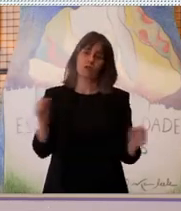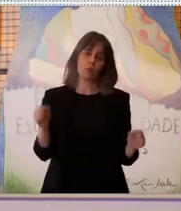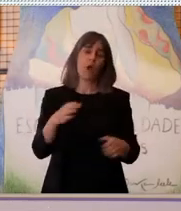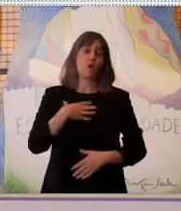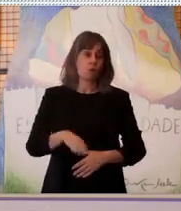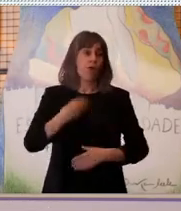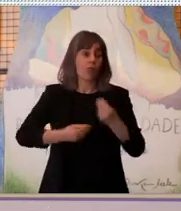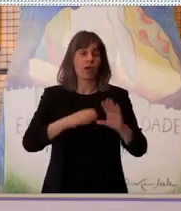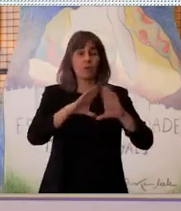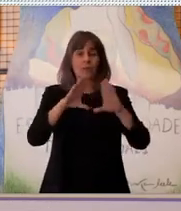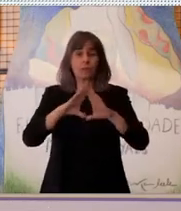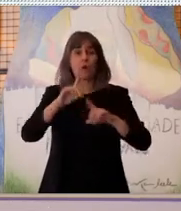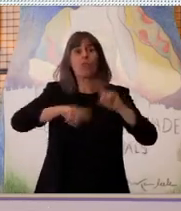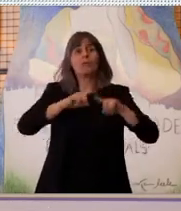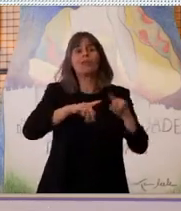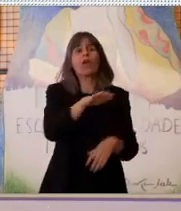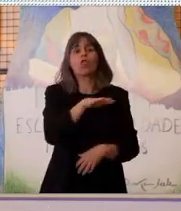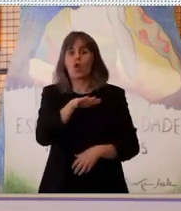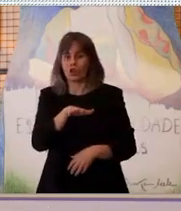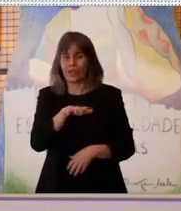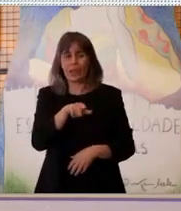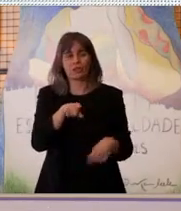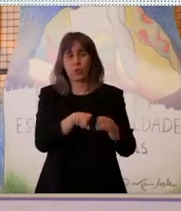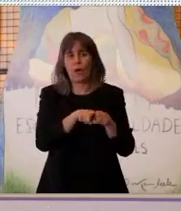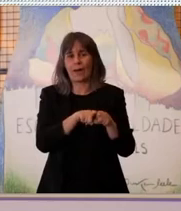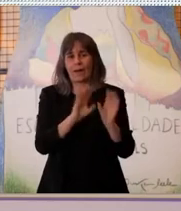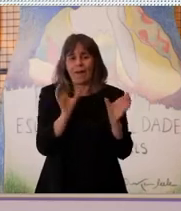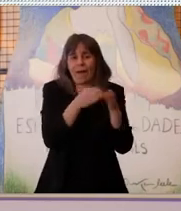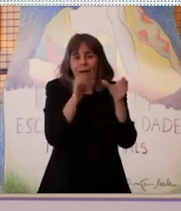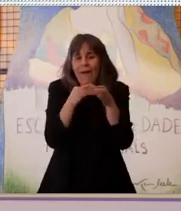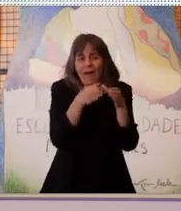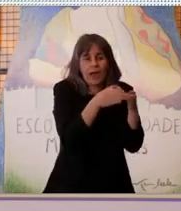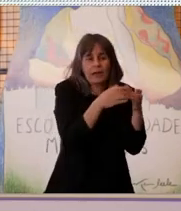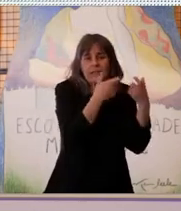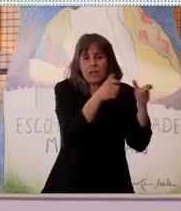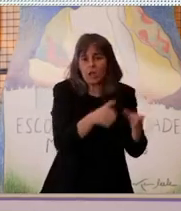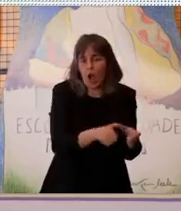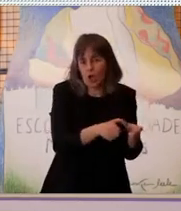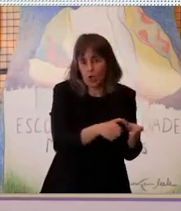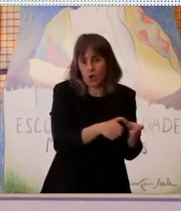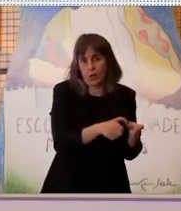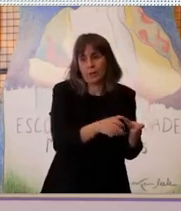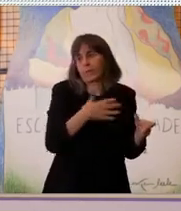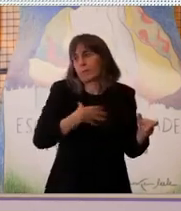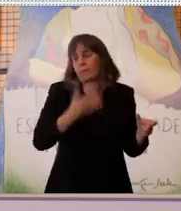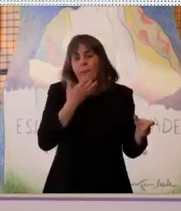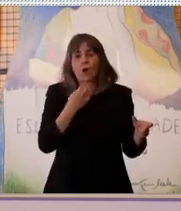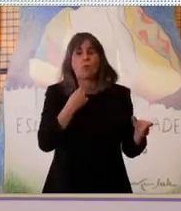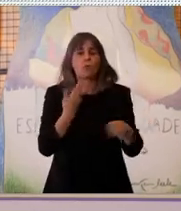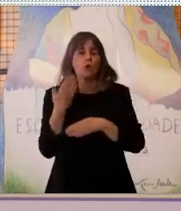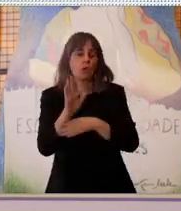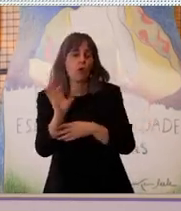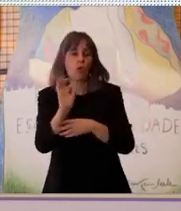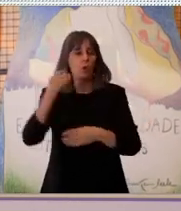los lugares para hacer feminismo pero eso no deja de ser sectorial cómo portavoz presidenta incluso lo que quiera que sea de sectores